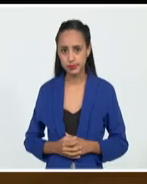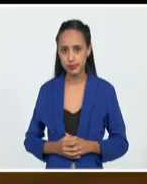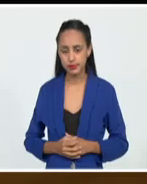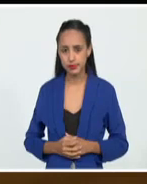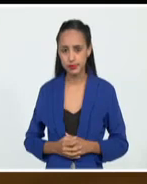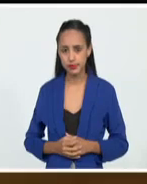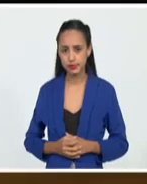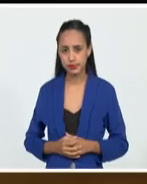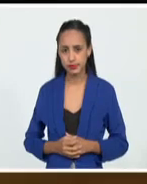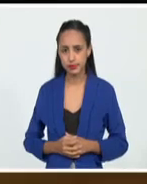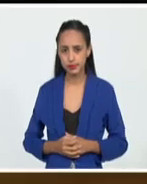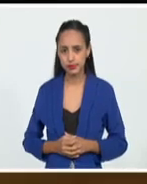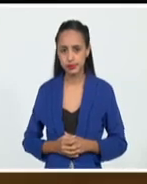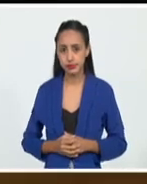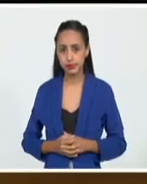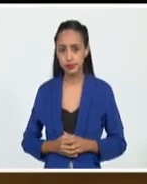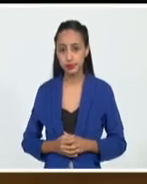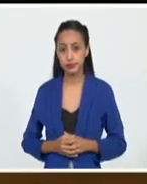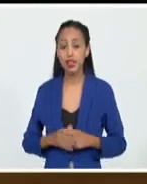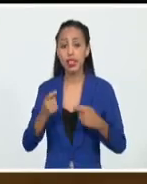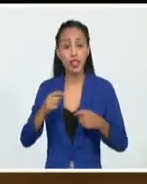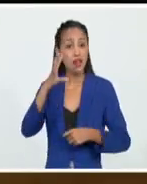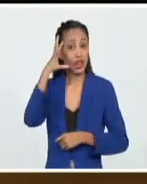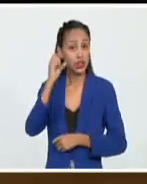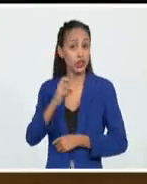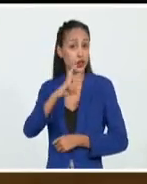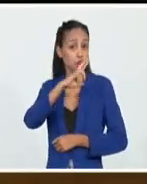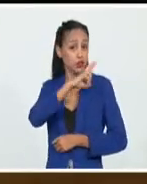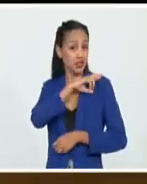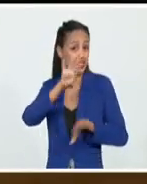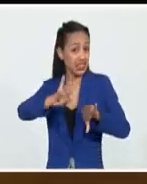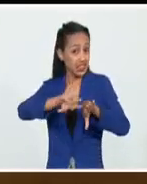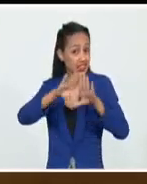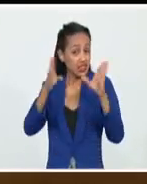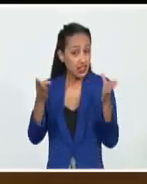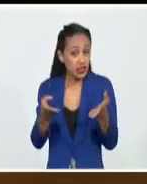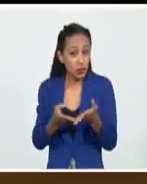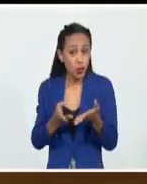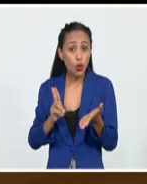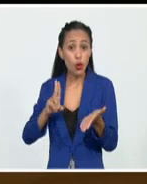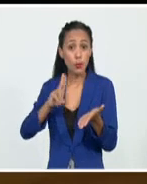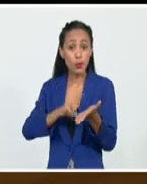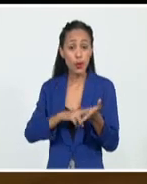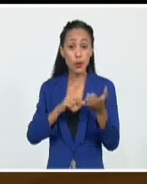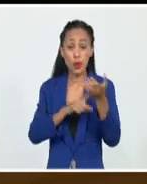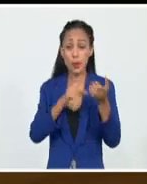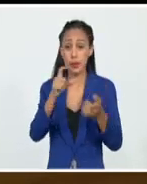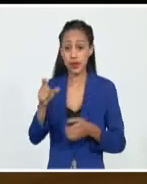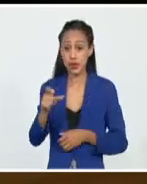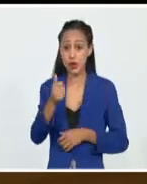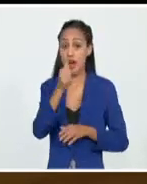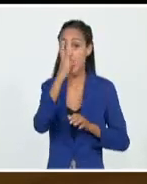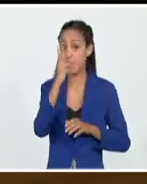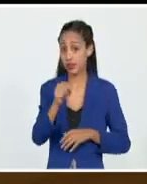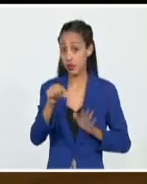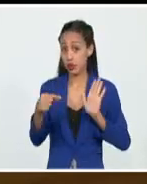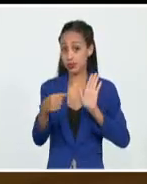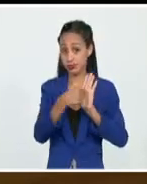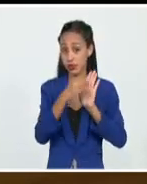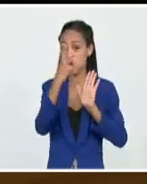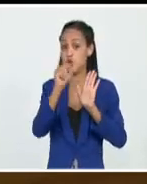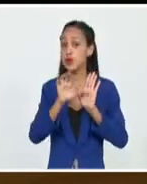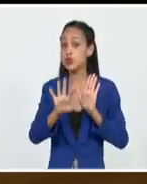la enorme responsabilidad que supone para todos los militantes el contenido del artículo número 5 de la Constitución